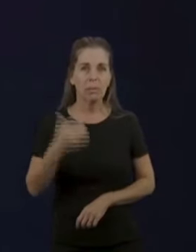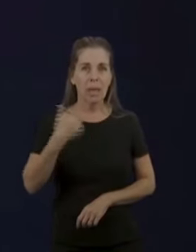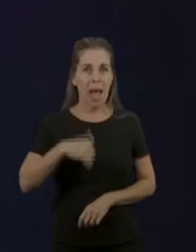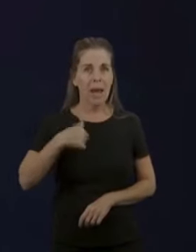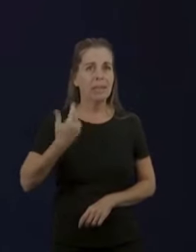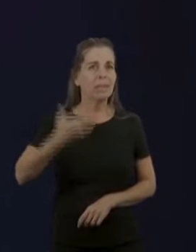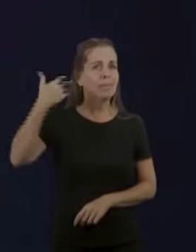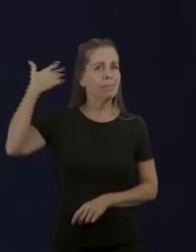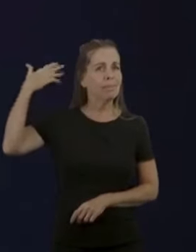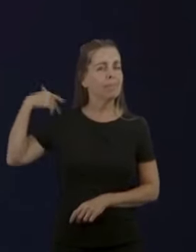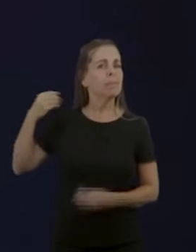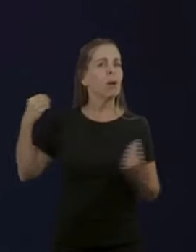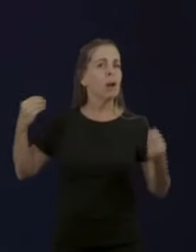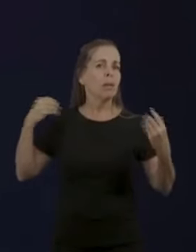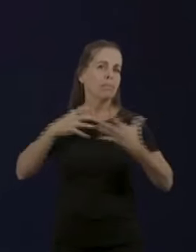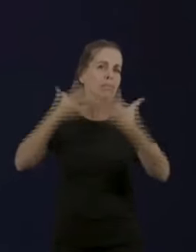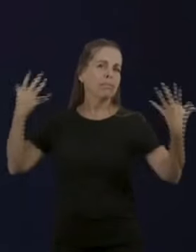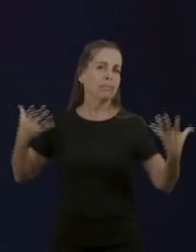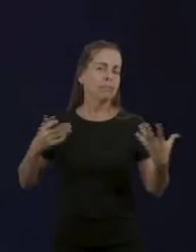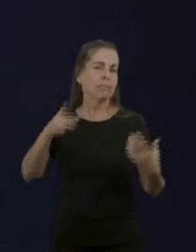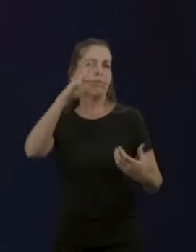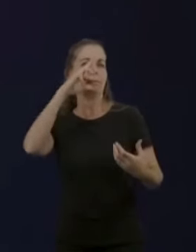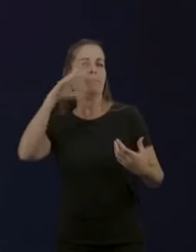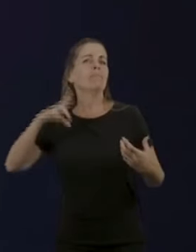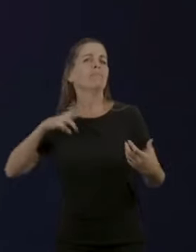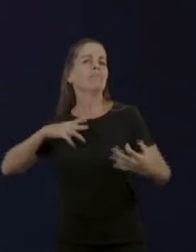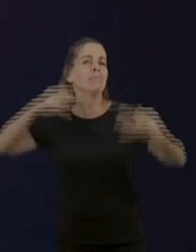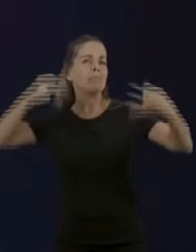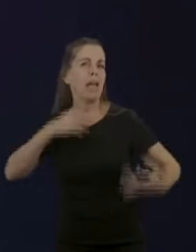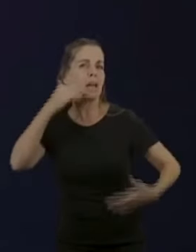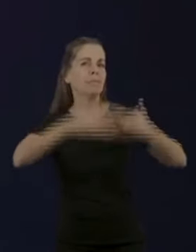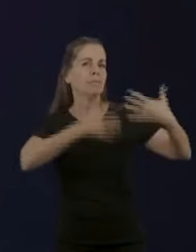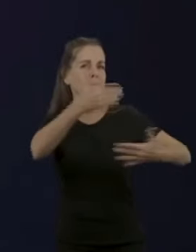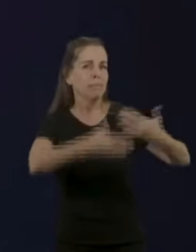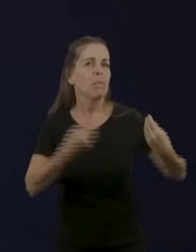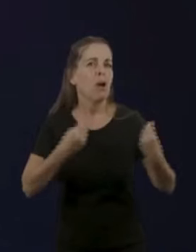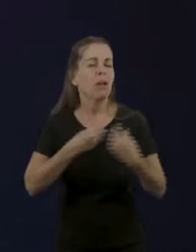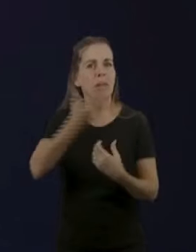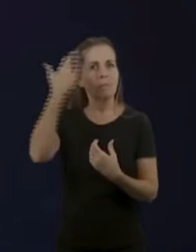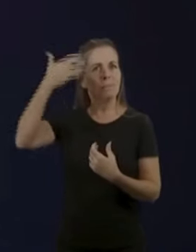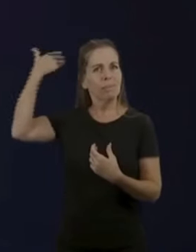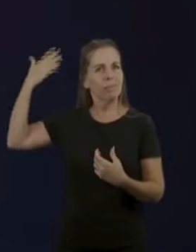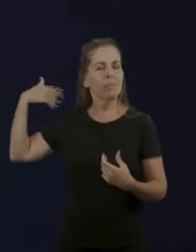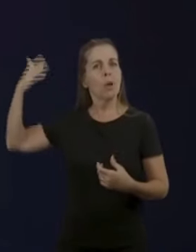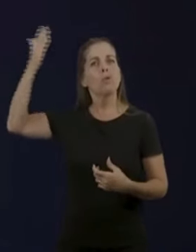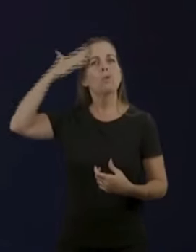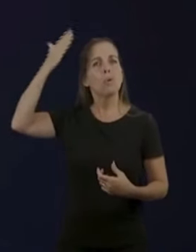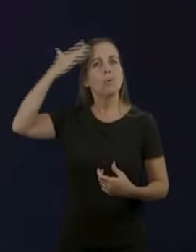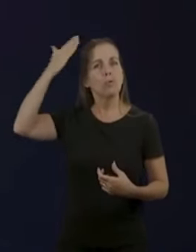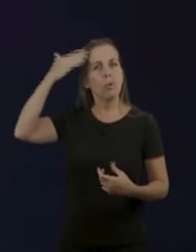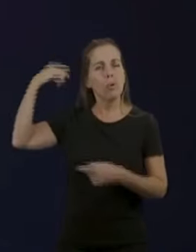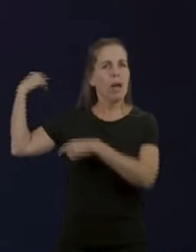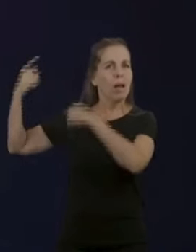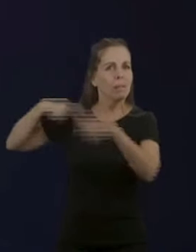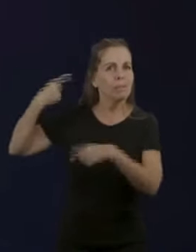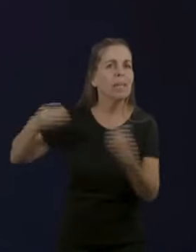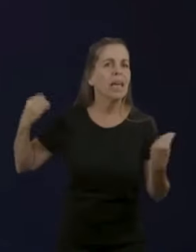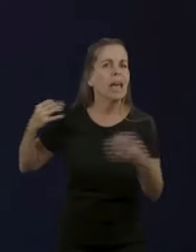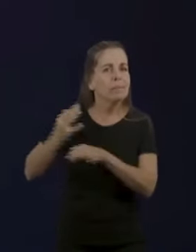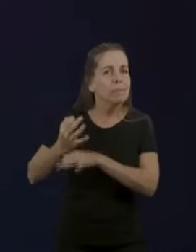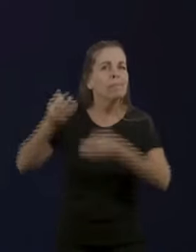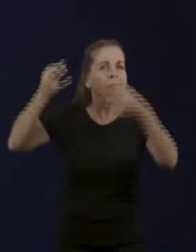fue un país grande porque la mayoría de los argentinos veníamos claramente de una cultura que premiaba el esfuerzo